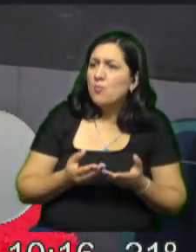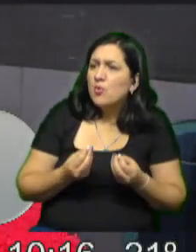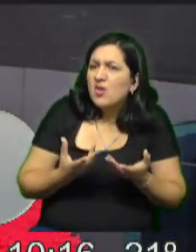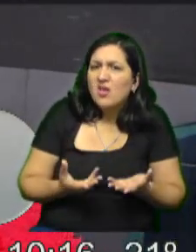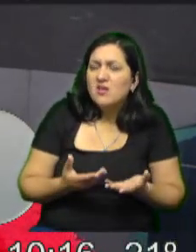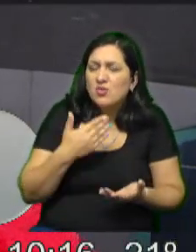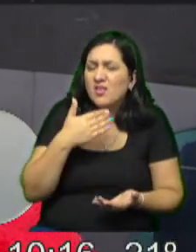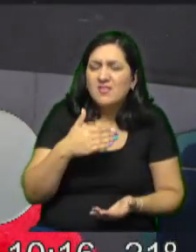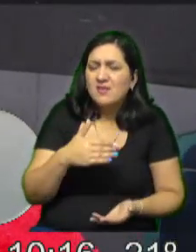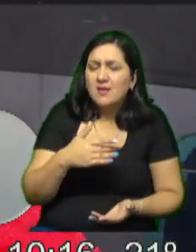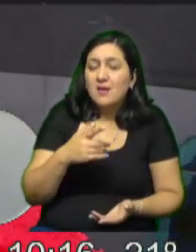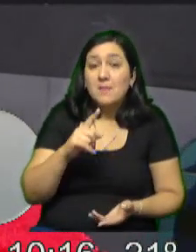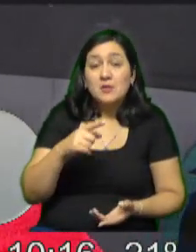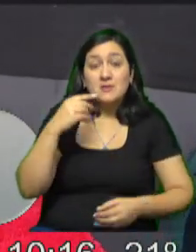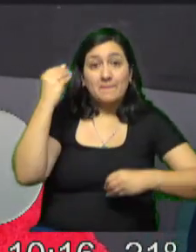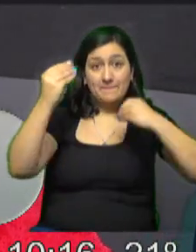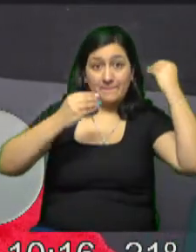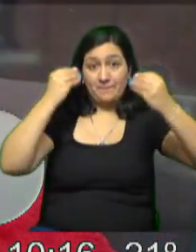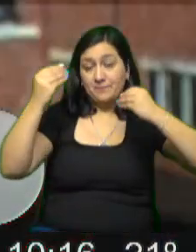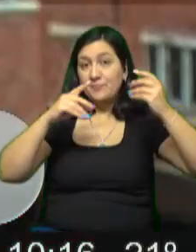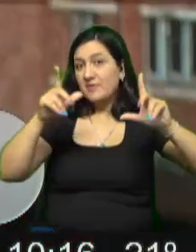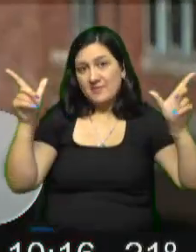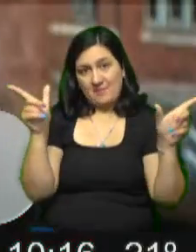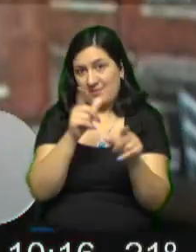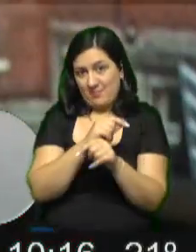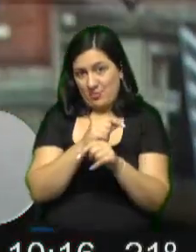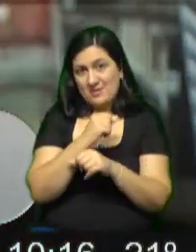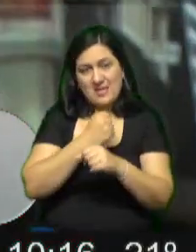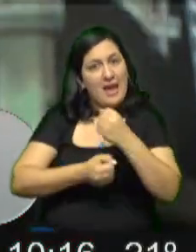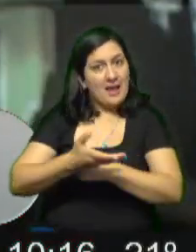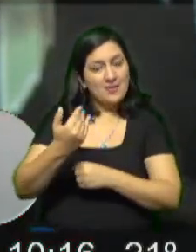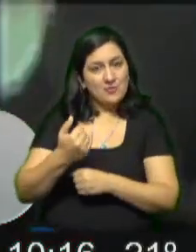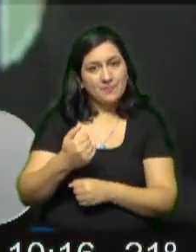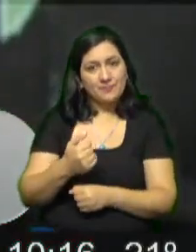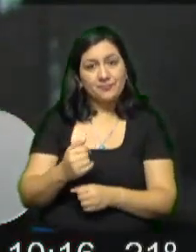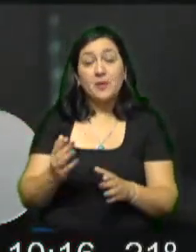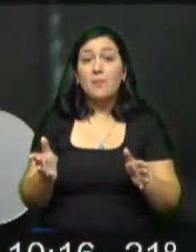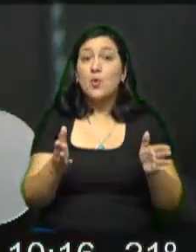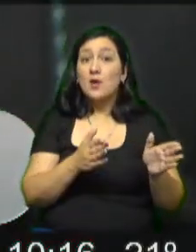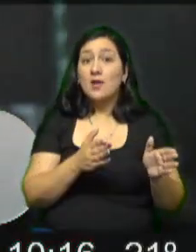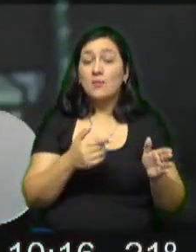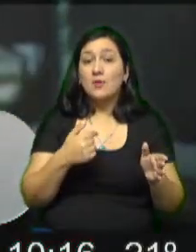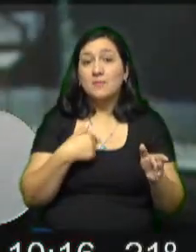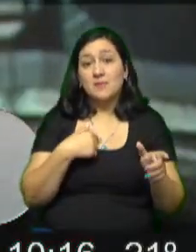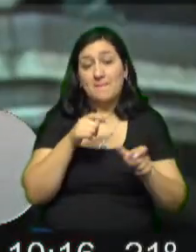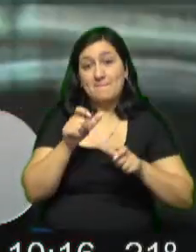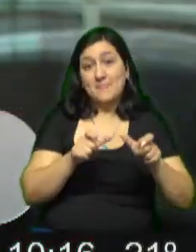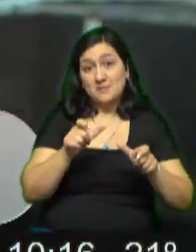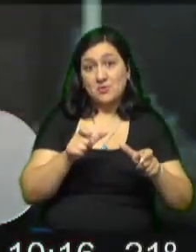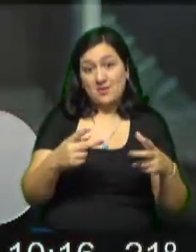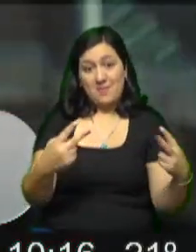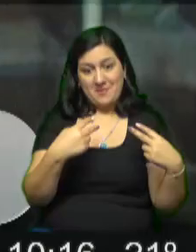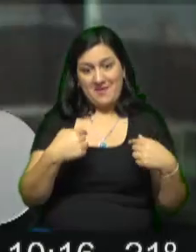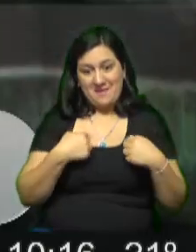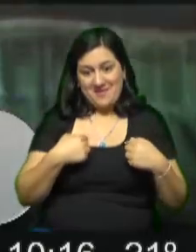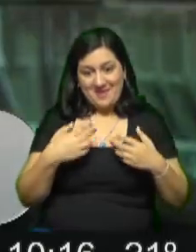Pero bueno, esa preocupación se me fue ya hace muchos años. No porque, o sea, por un lado porque mi público creció, evidentemente, y